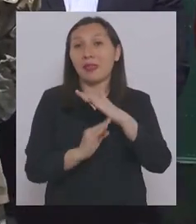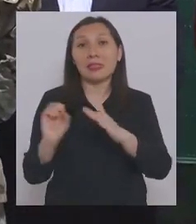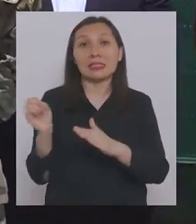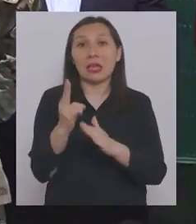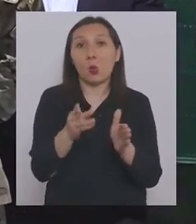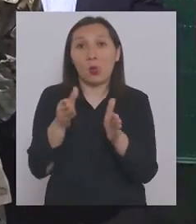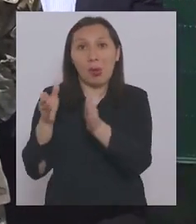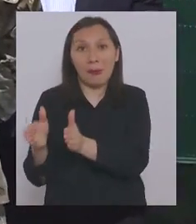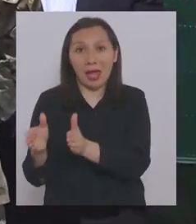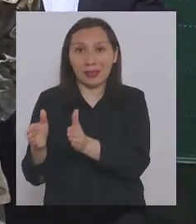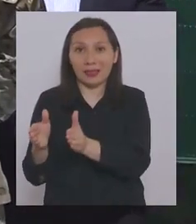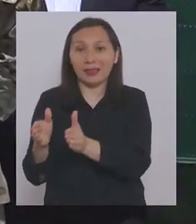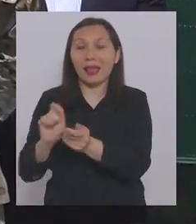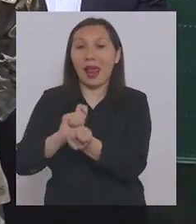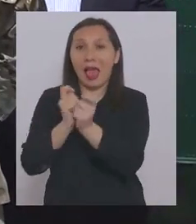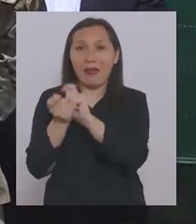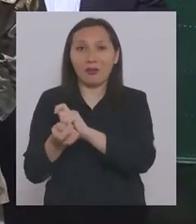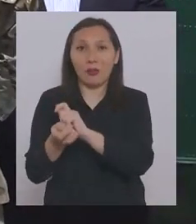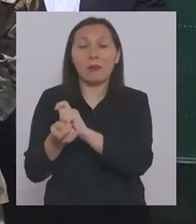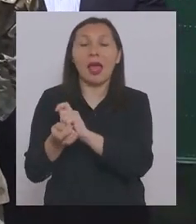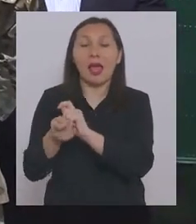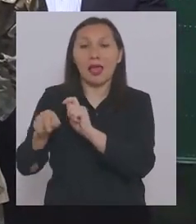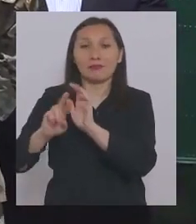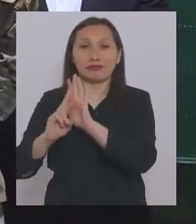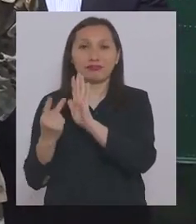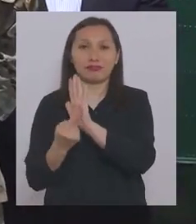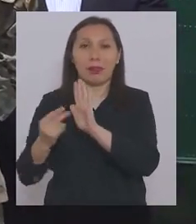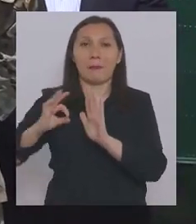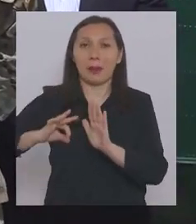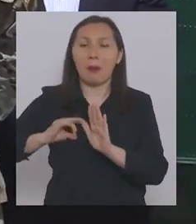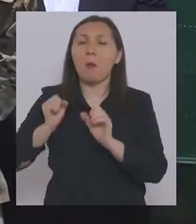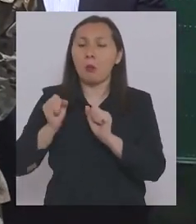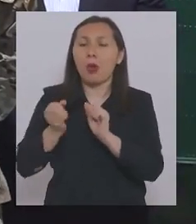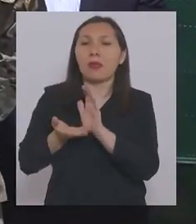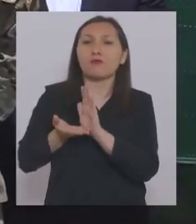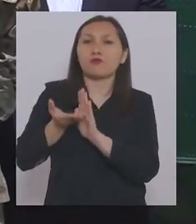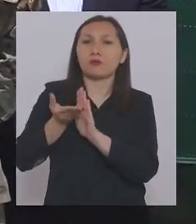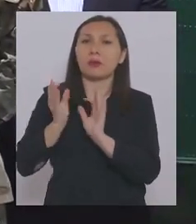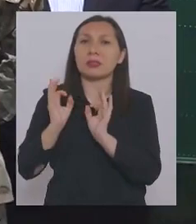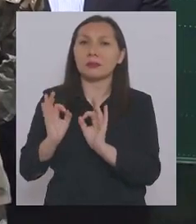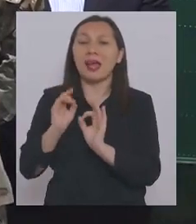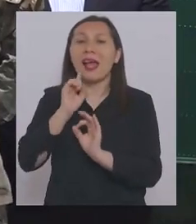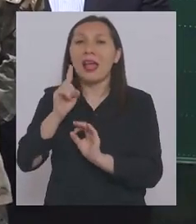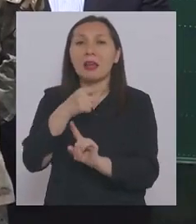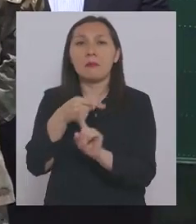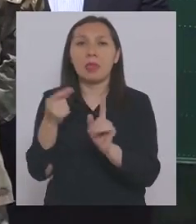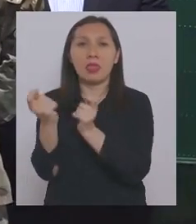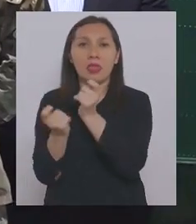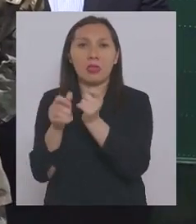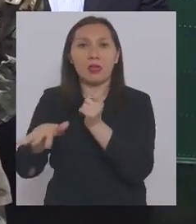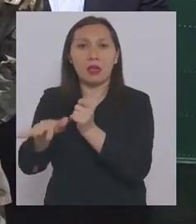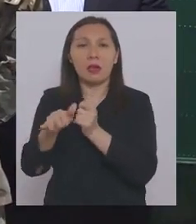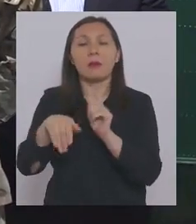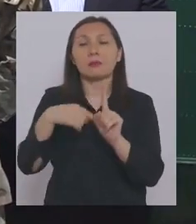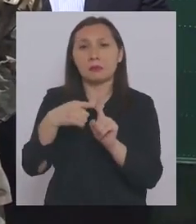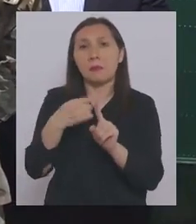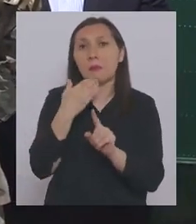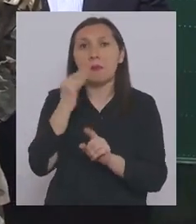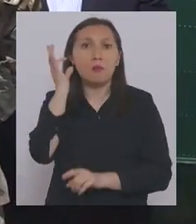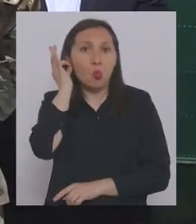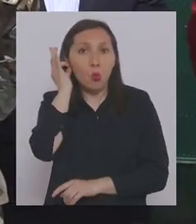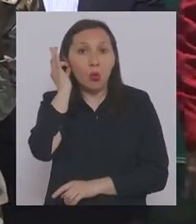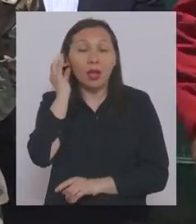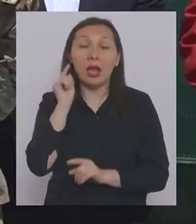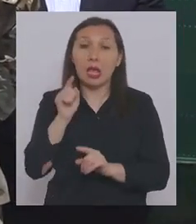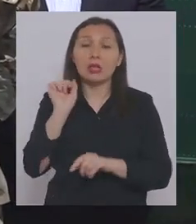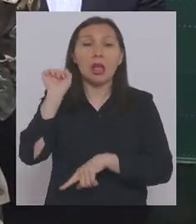parte de la reforma a las pensiones, que nos va a permitir mejorar las pensiones esencialmente de la clase media y de las mujeres. Esa reforma